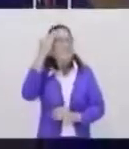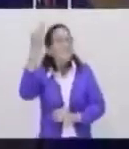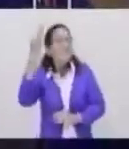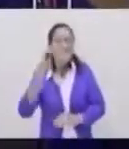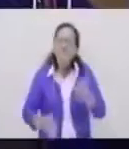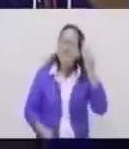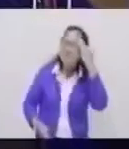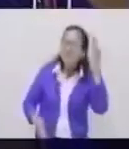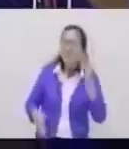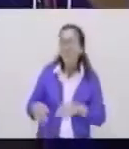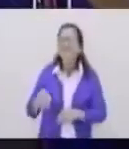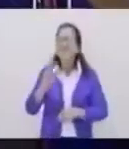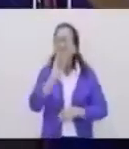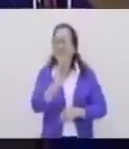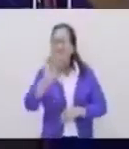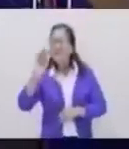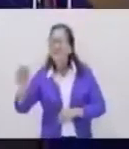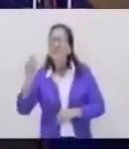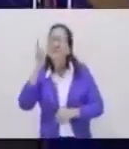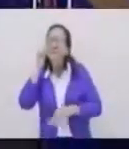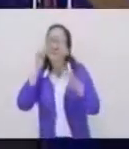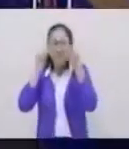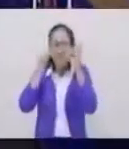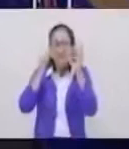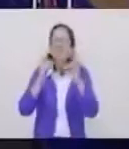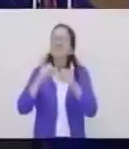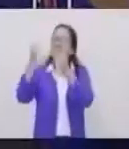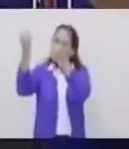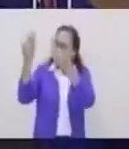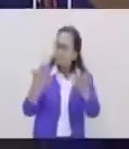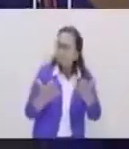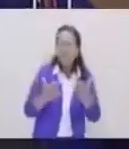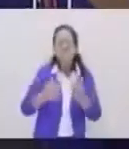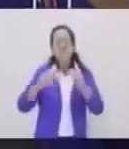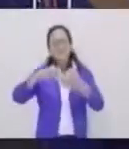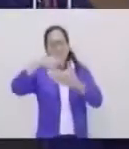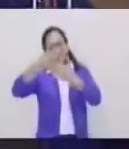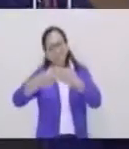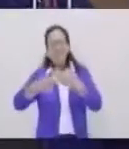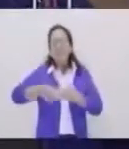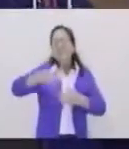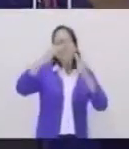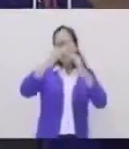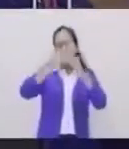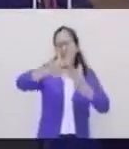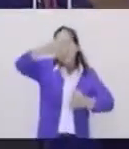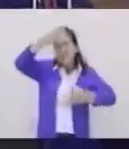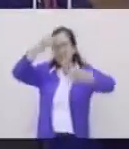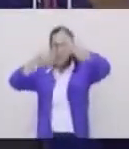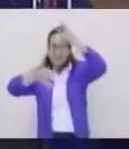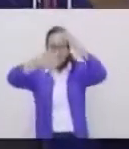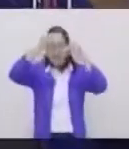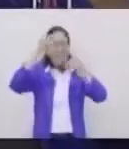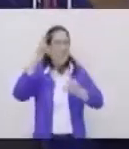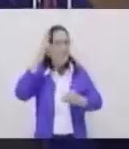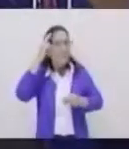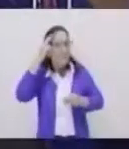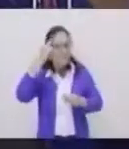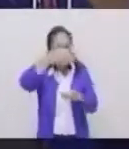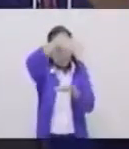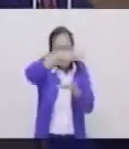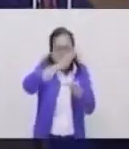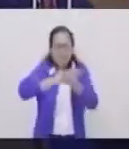Hola niños y niñas. Bienvenidos a programa Aprendo en Casa. Recuerda utilizar